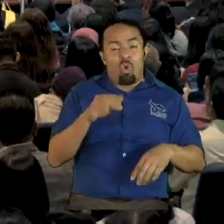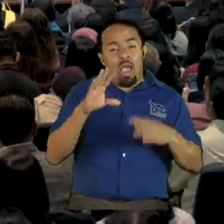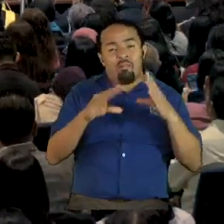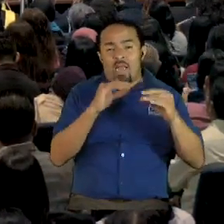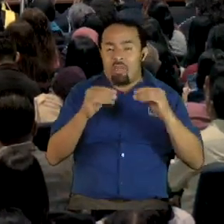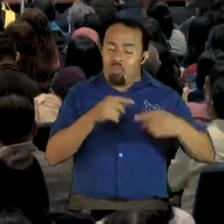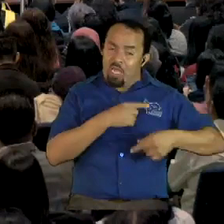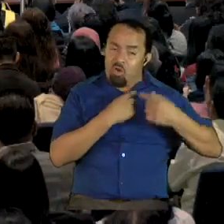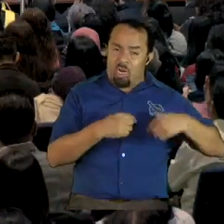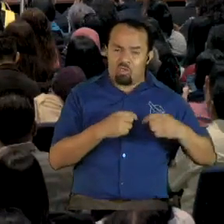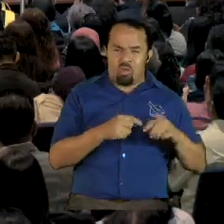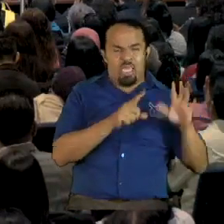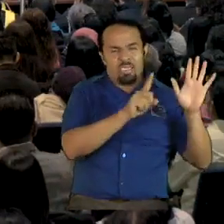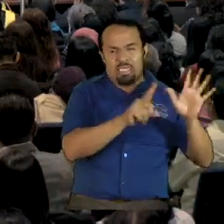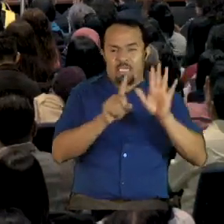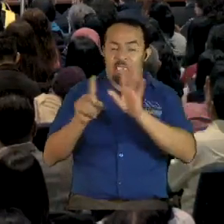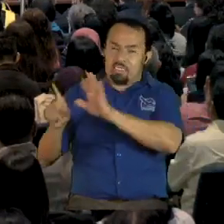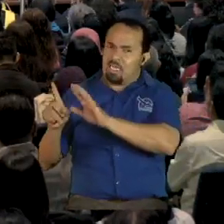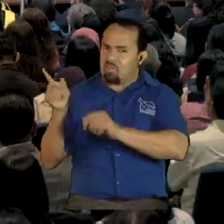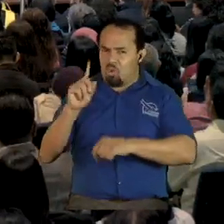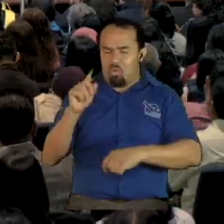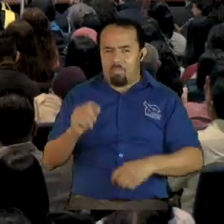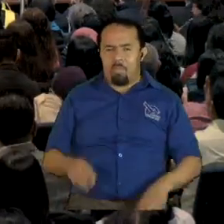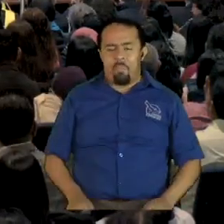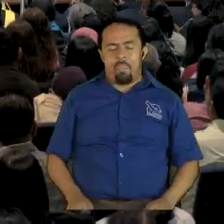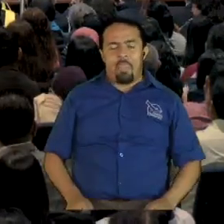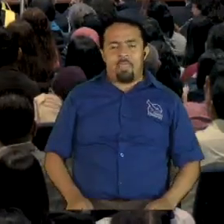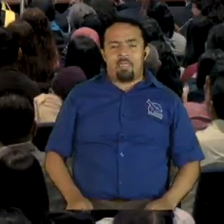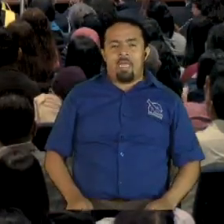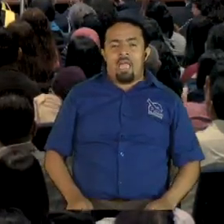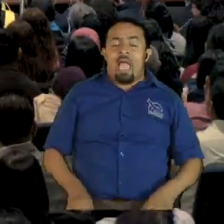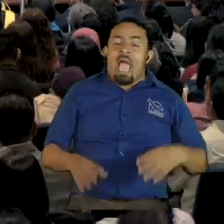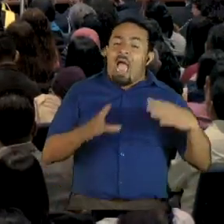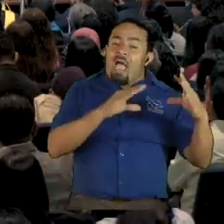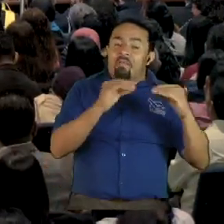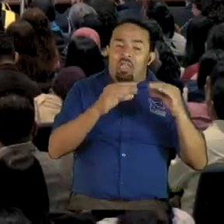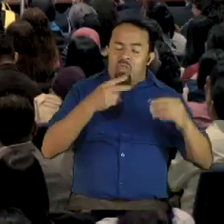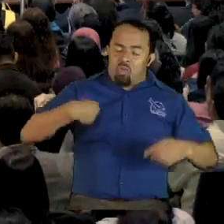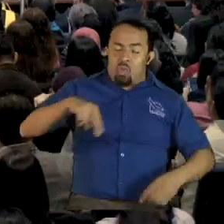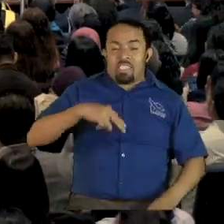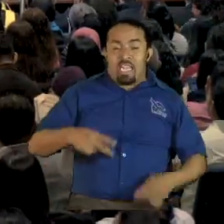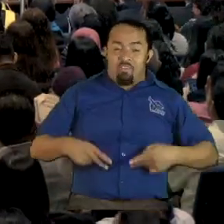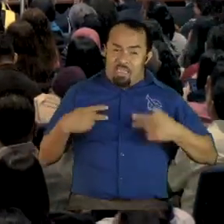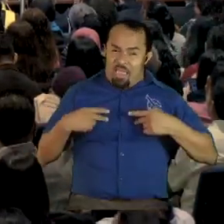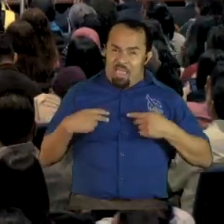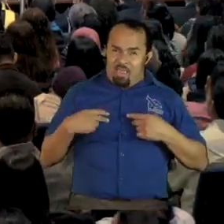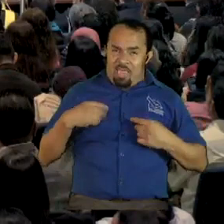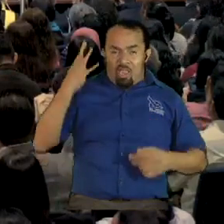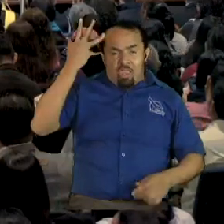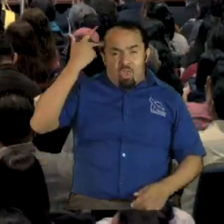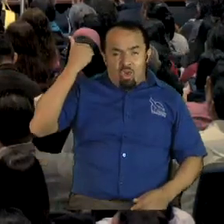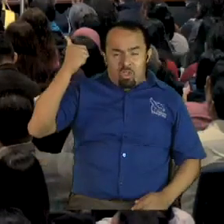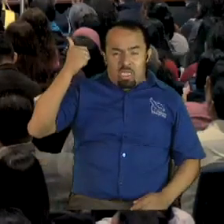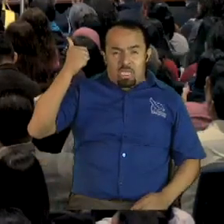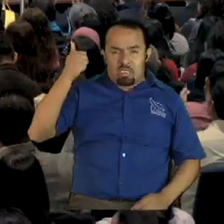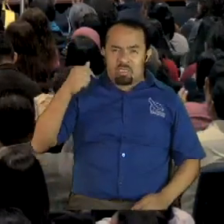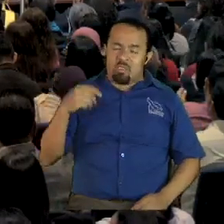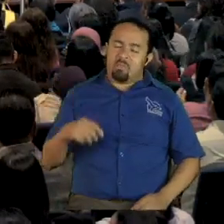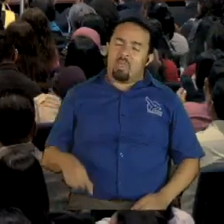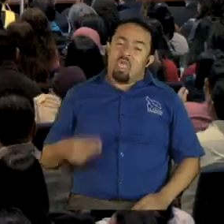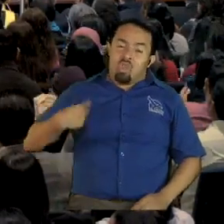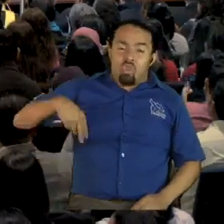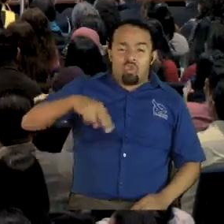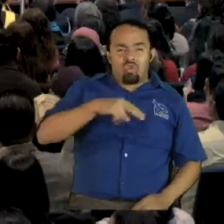las 666, de los 666, hablando de nuestra vida diaria, una de nuestras características